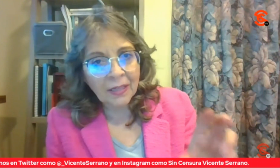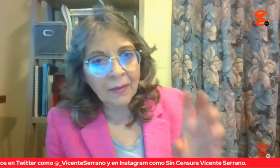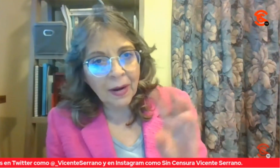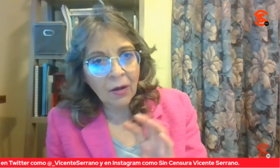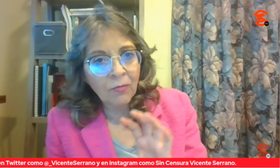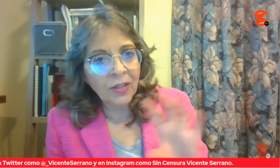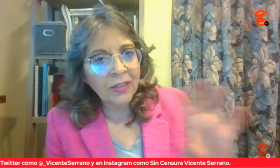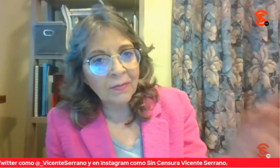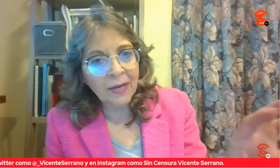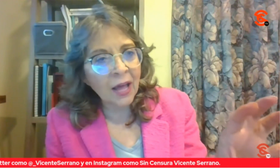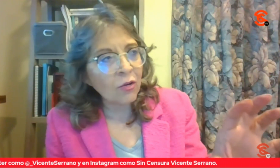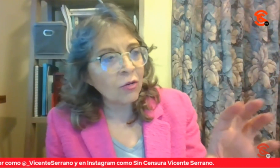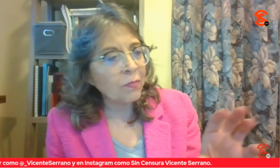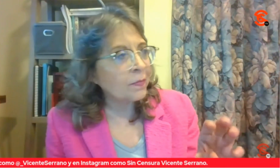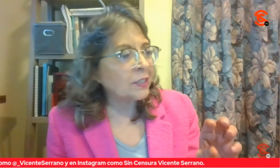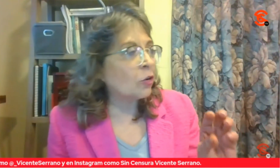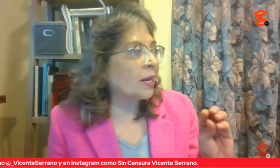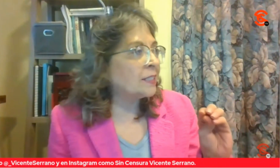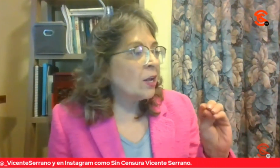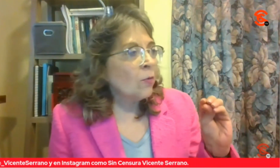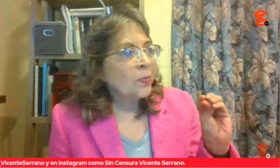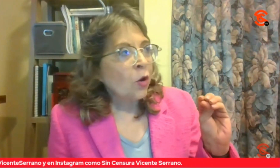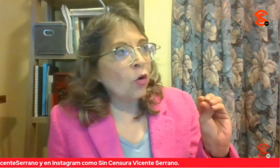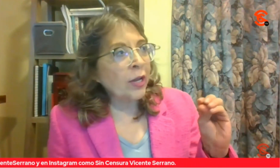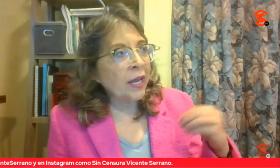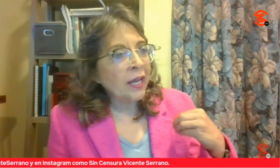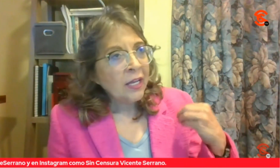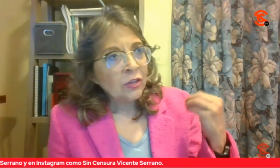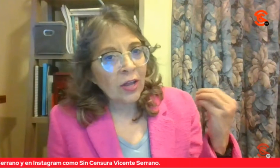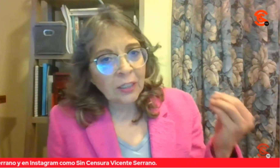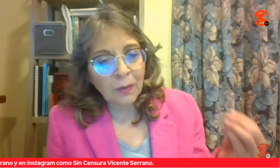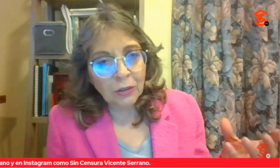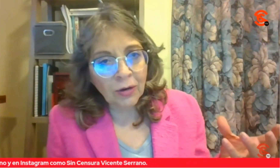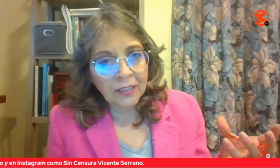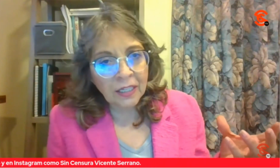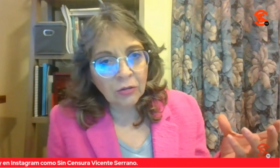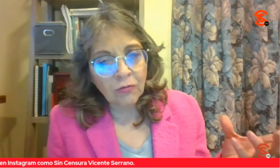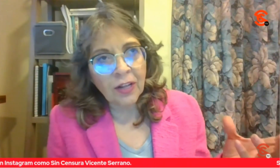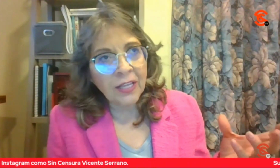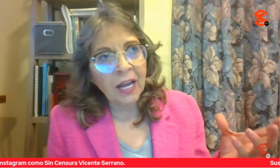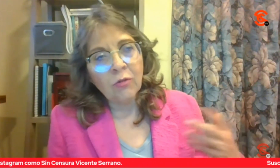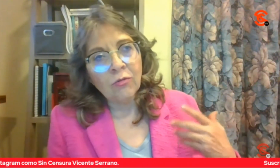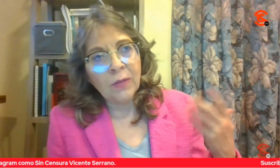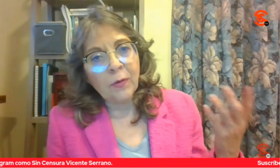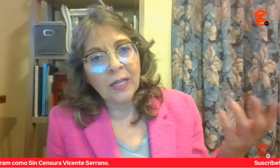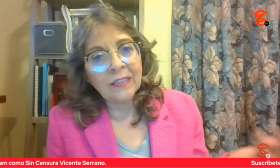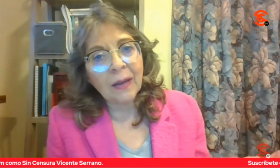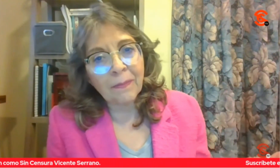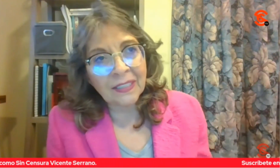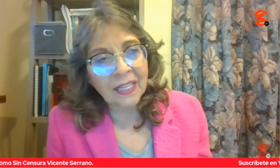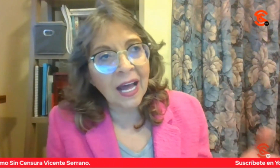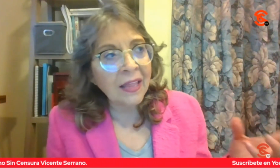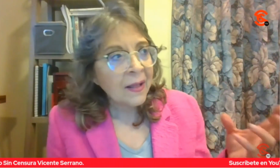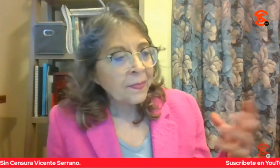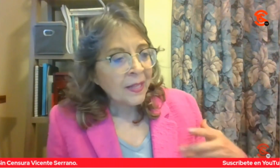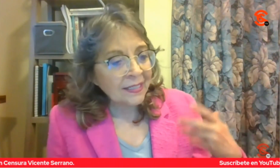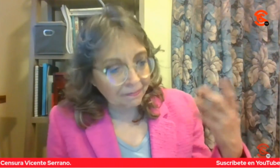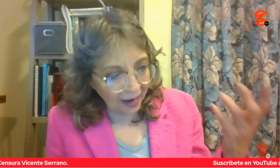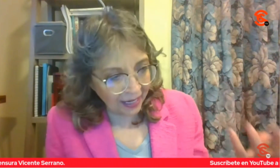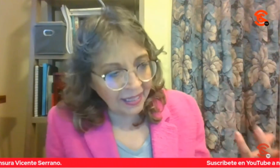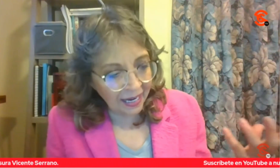es solamente para un determinado grupo de personas, o que todas las personas que sufren de algún tipo de